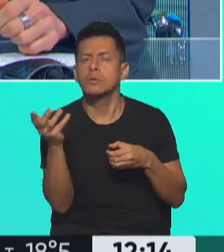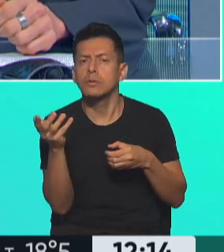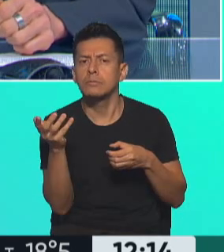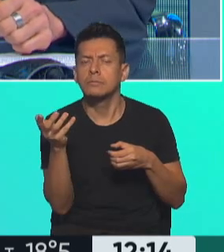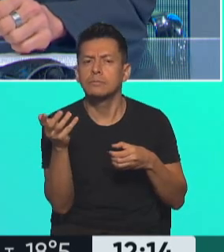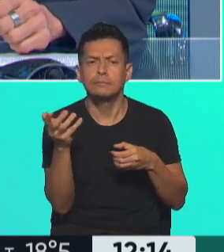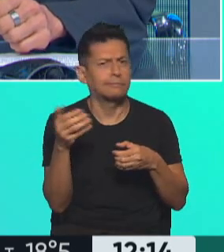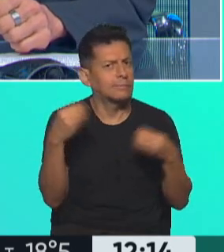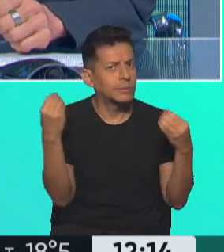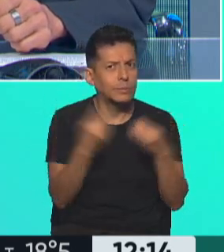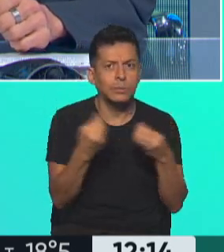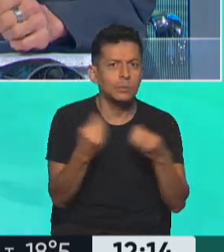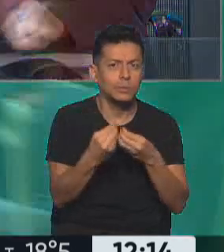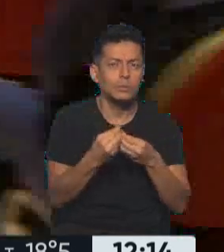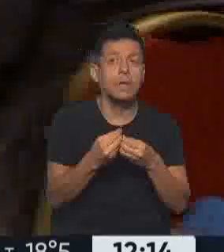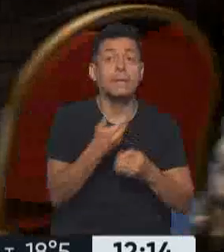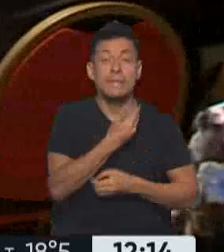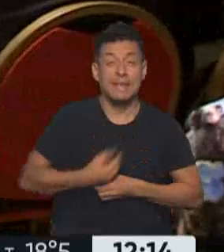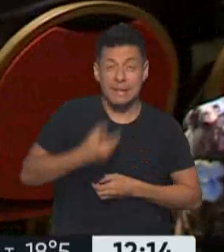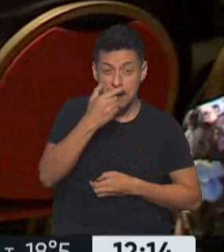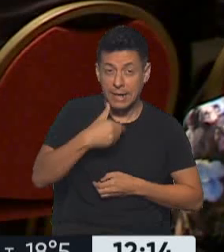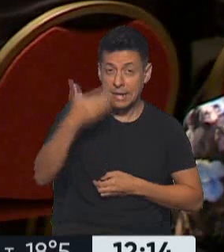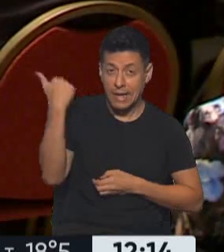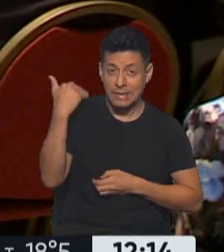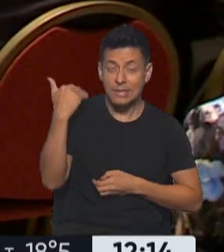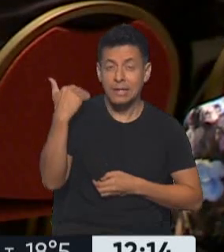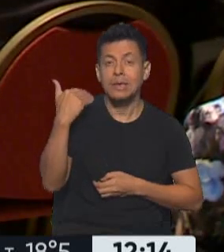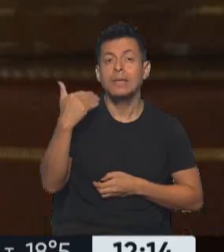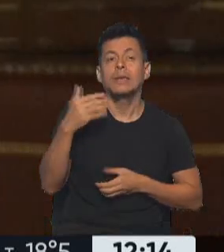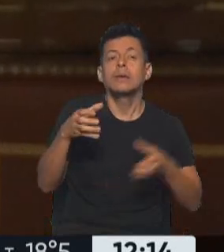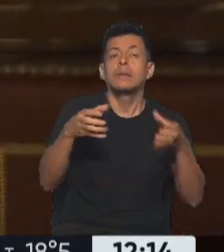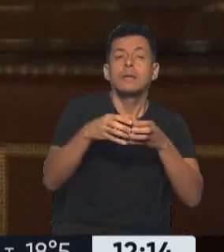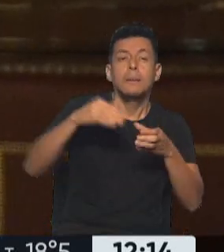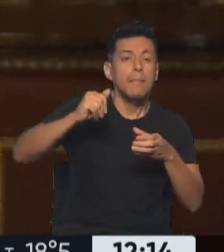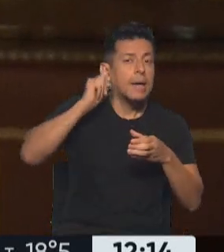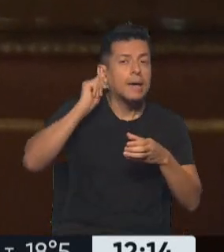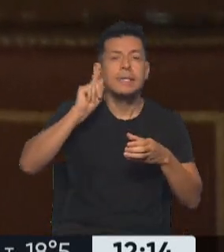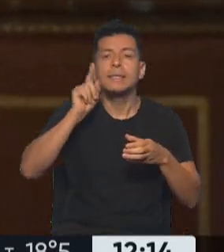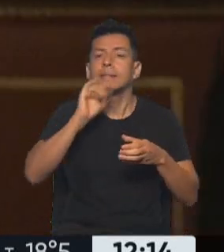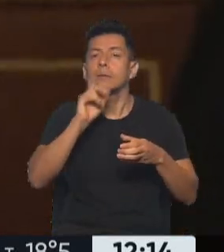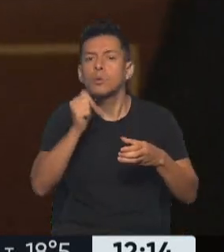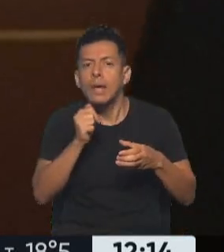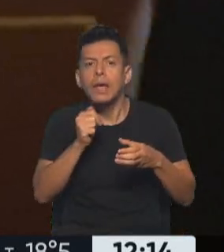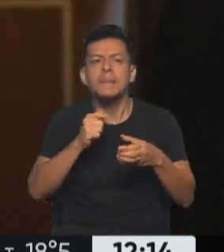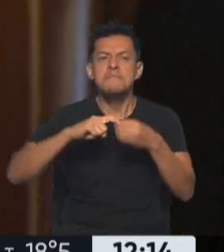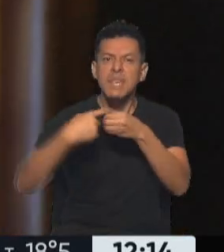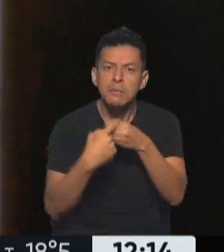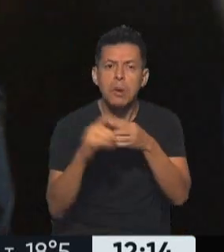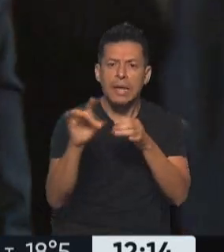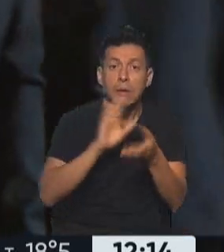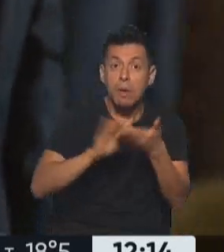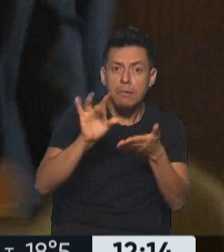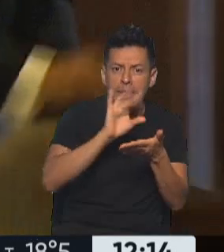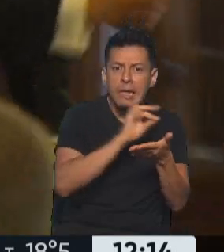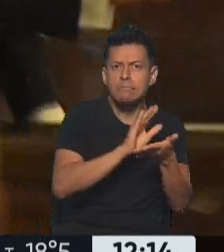designaron mucho más magistrados durante el macrismo que en promedio, ¿no? Durante la presidencia de la hoy